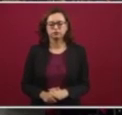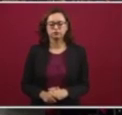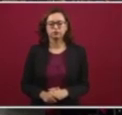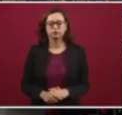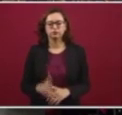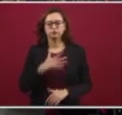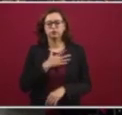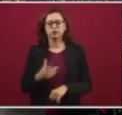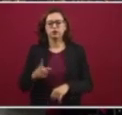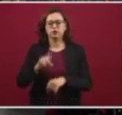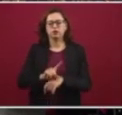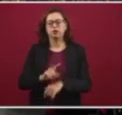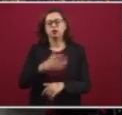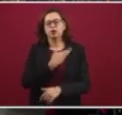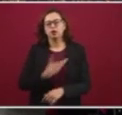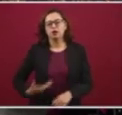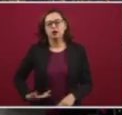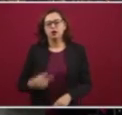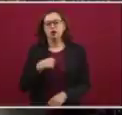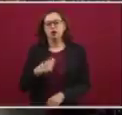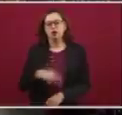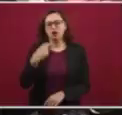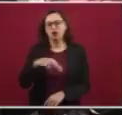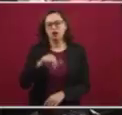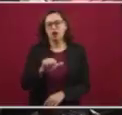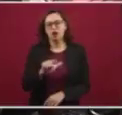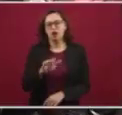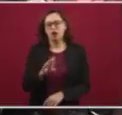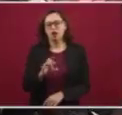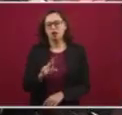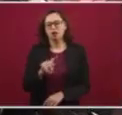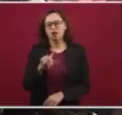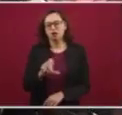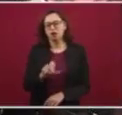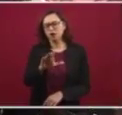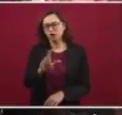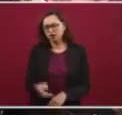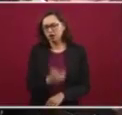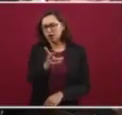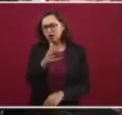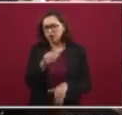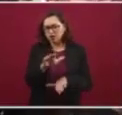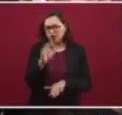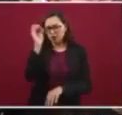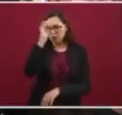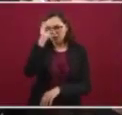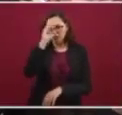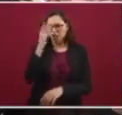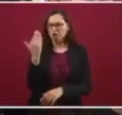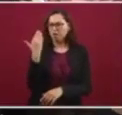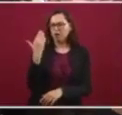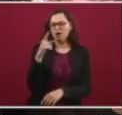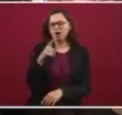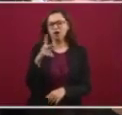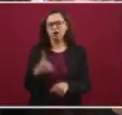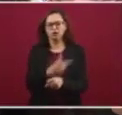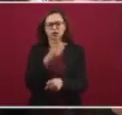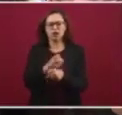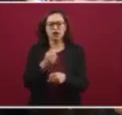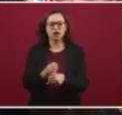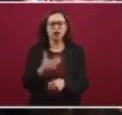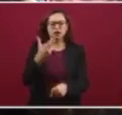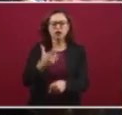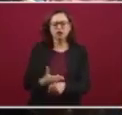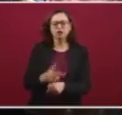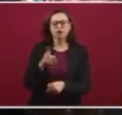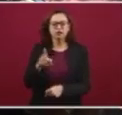Bueno, el día presidente, Alberto Rodríguez, SDP Noticias. No sé si tenga alguna opinión sobre lo que declaró hace poco el subsecretario de Gobernación, una